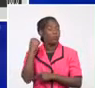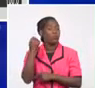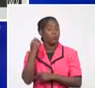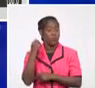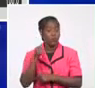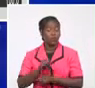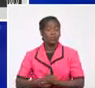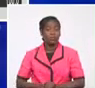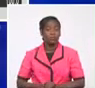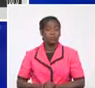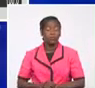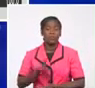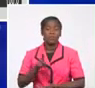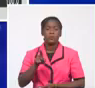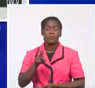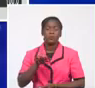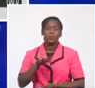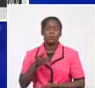el